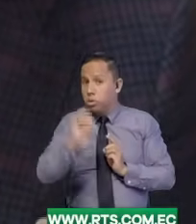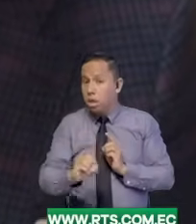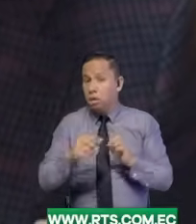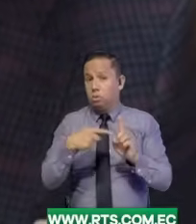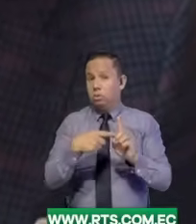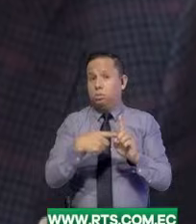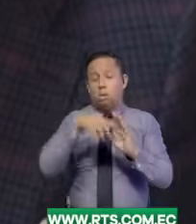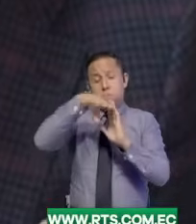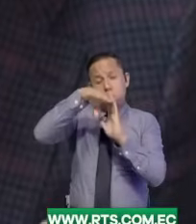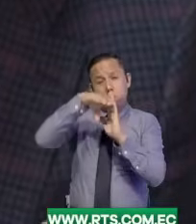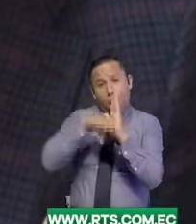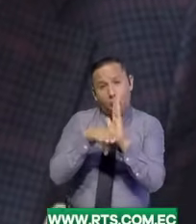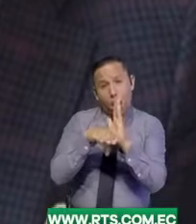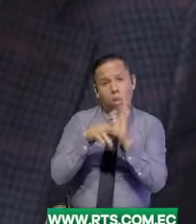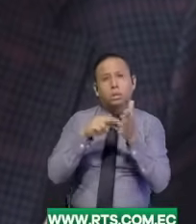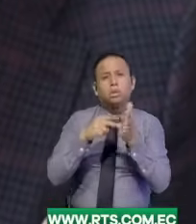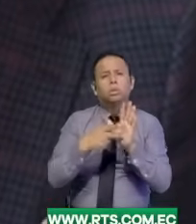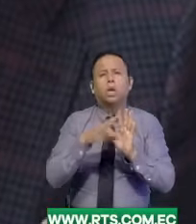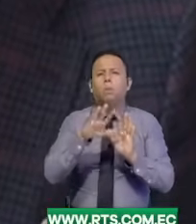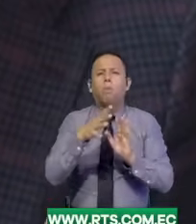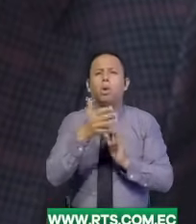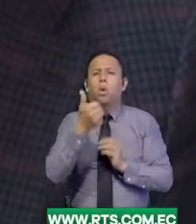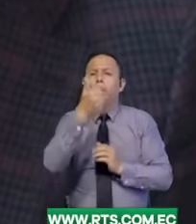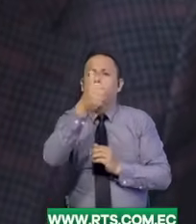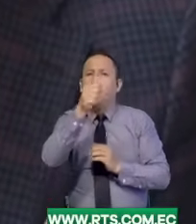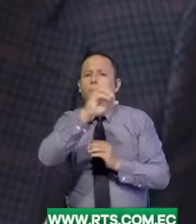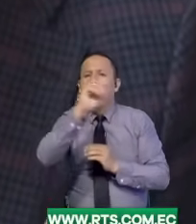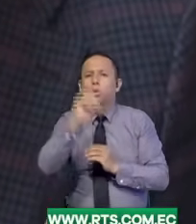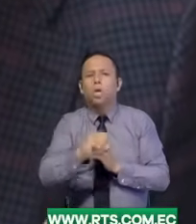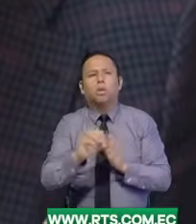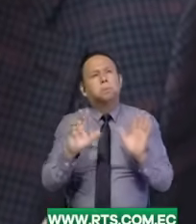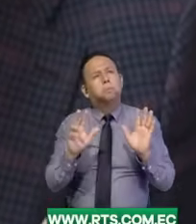de rebaja, estamos hablando que debería cumplir el 10% de 84,